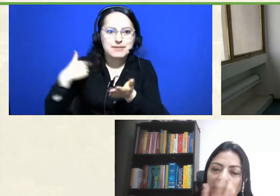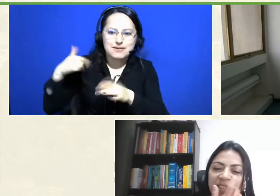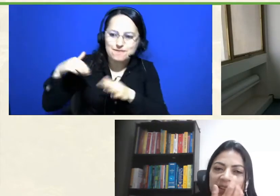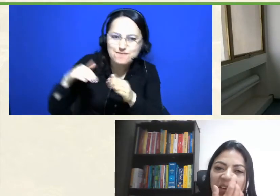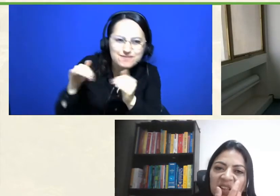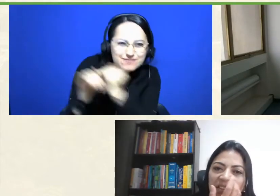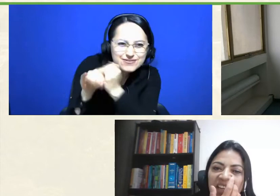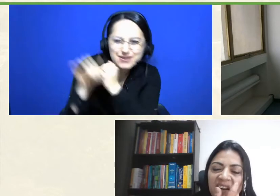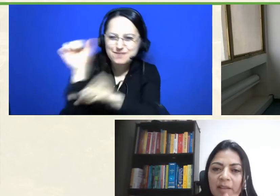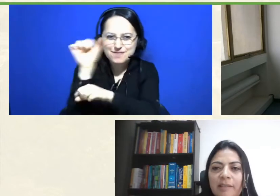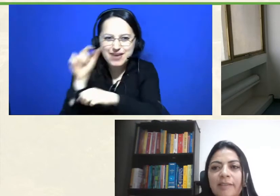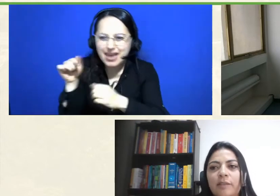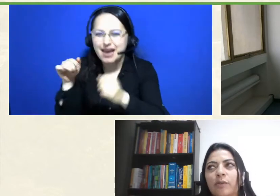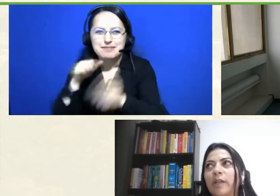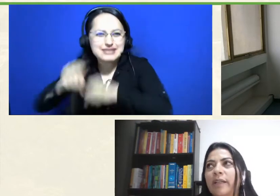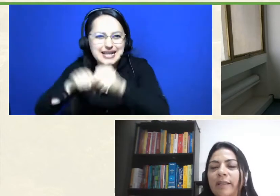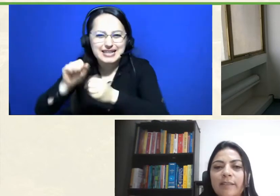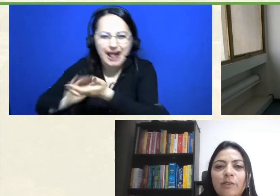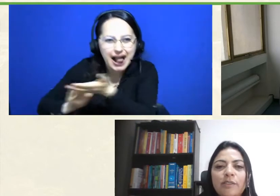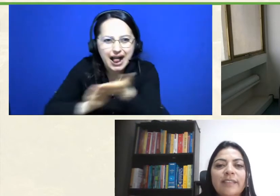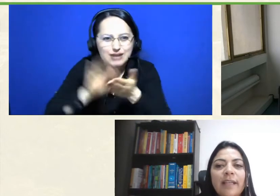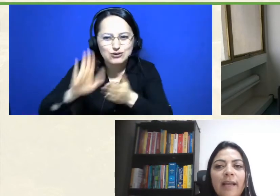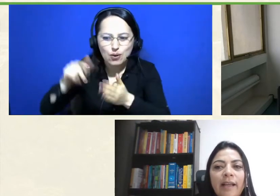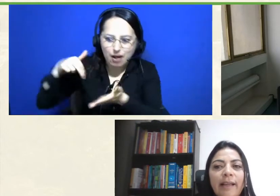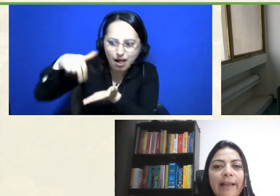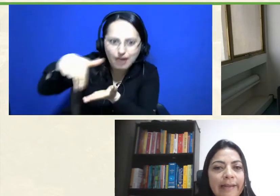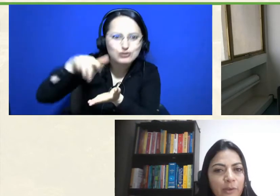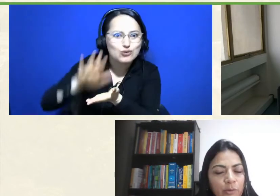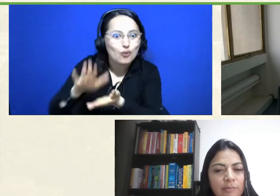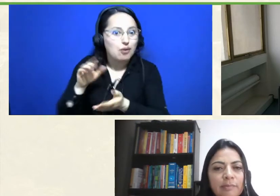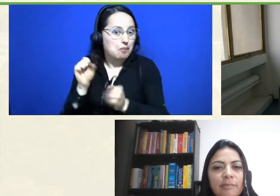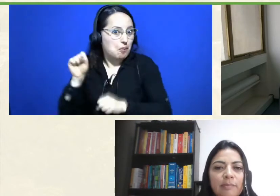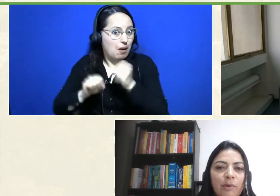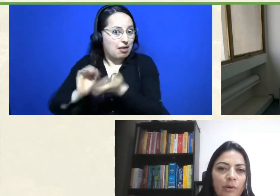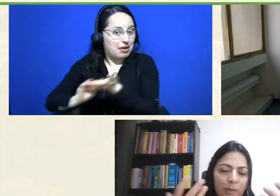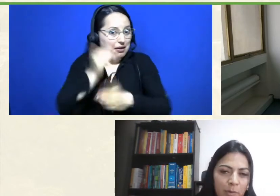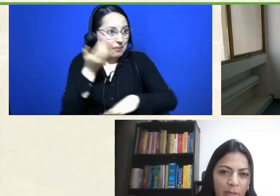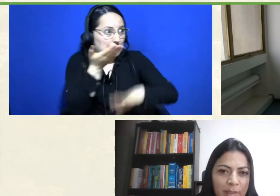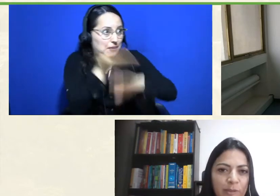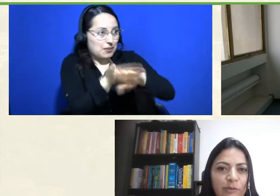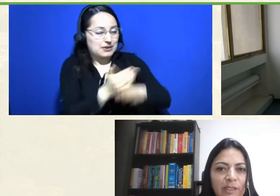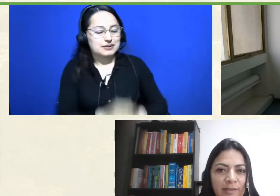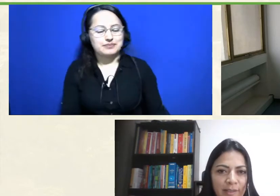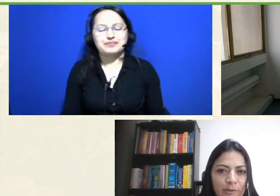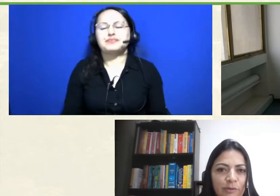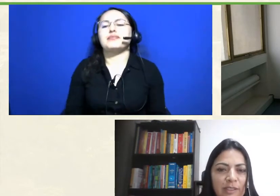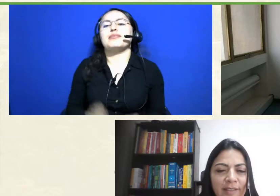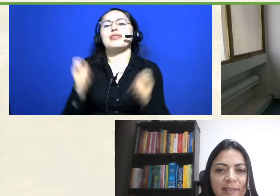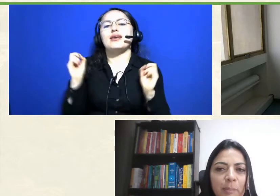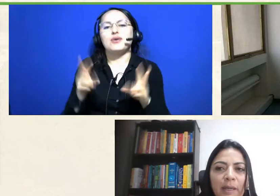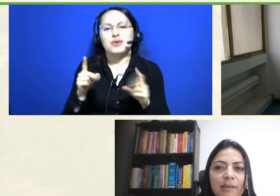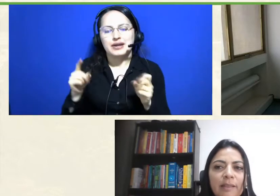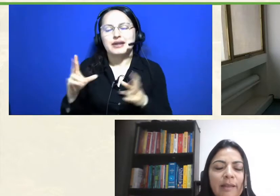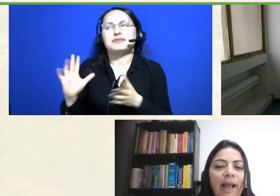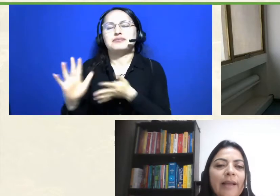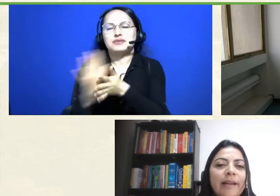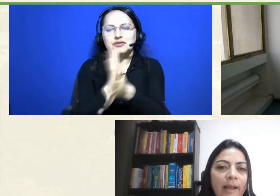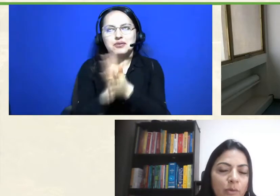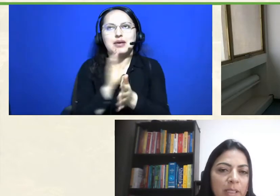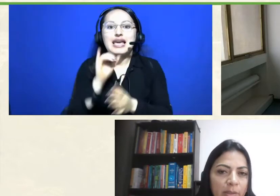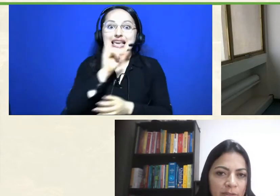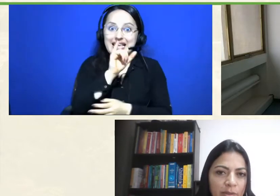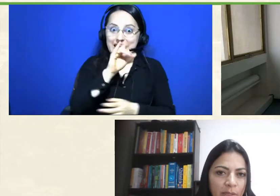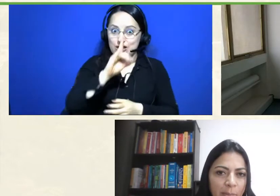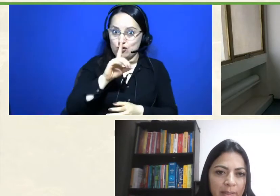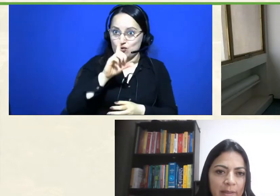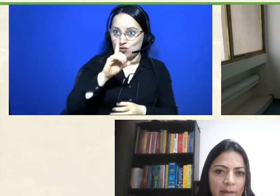Muy interesante lo que nos acaba de decir, doctor Arenas. Entonces, el IDU, con el programa del que ustedes hacen parte, ha creado